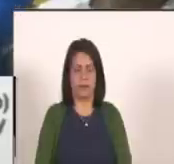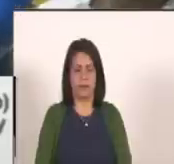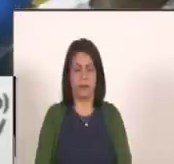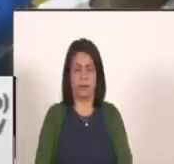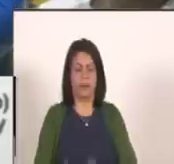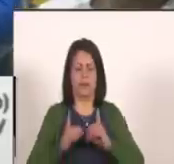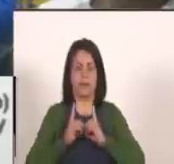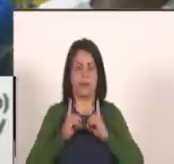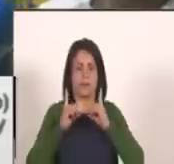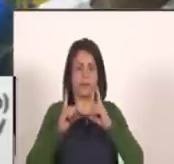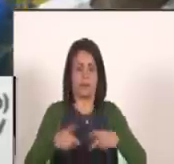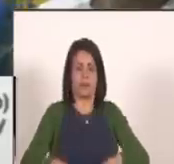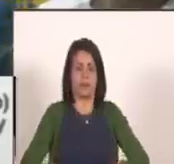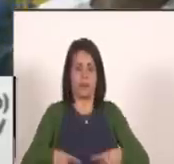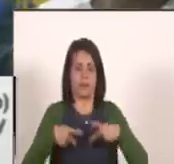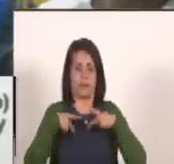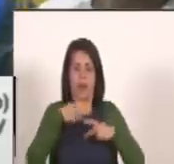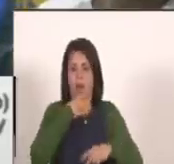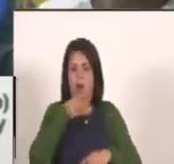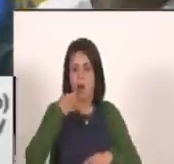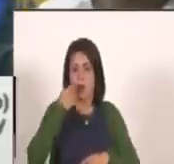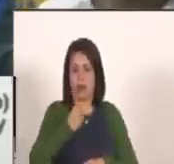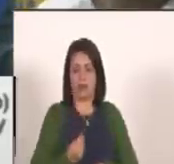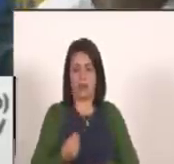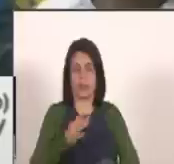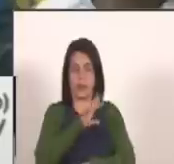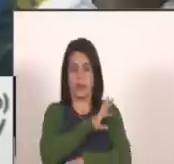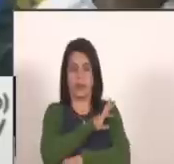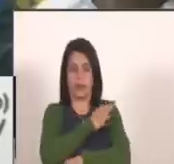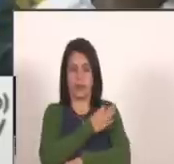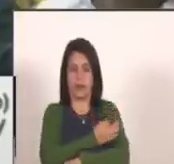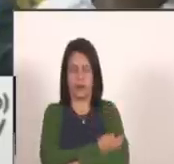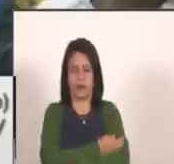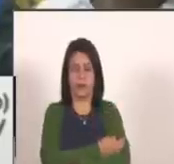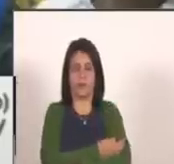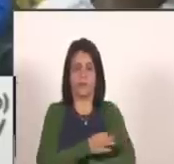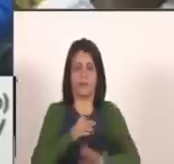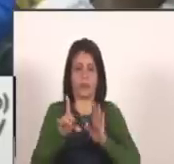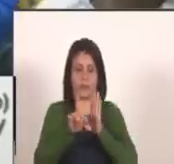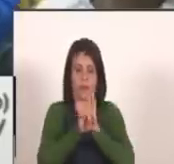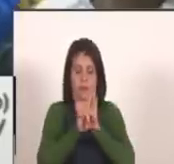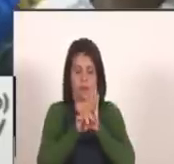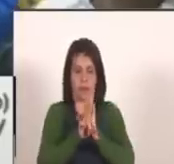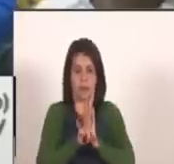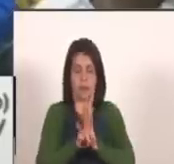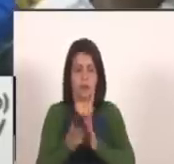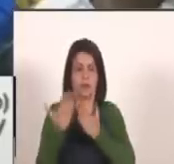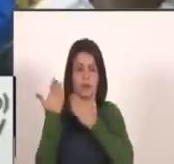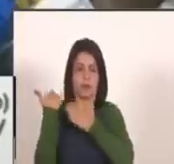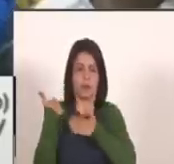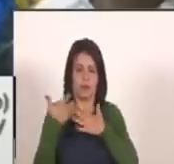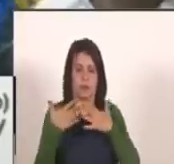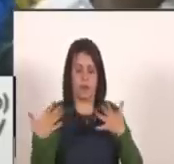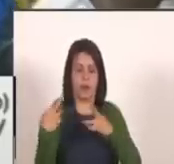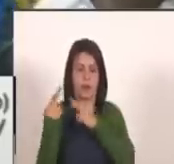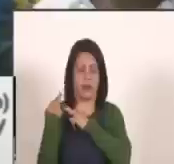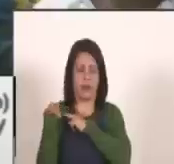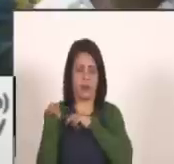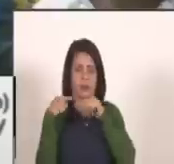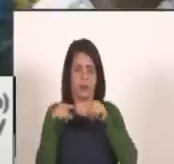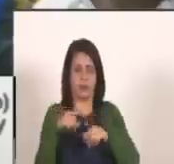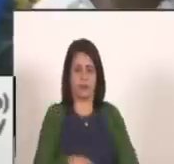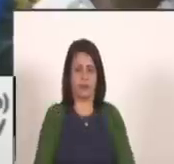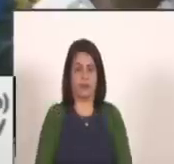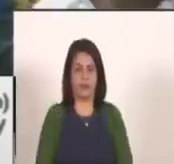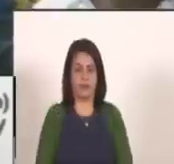que ha dedicado su vida, su juventud, a fortalecer en materia legislativa, asumiendo grandes